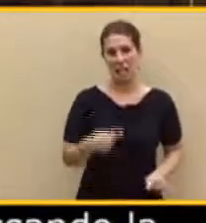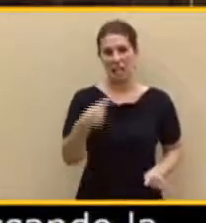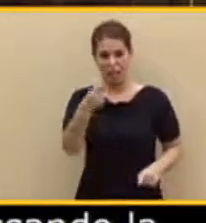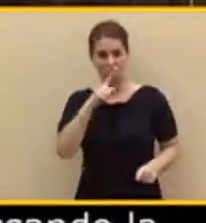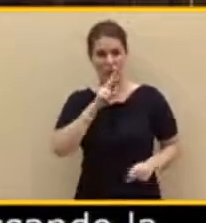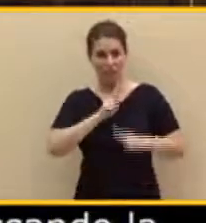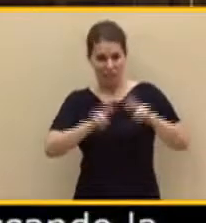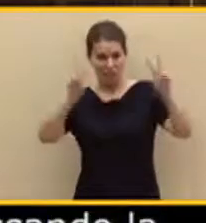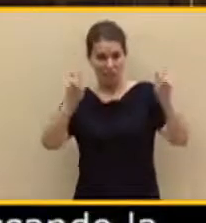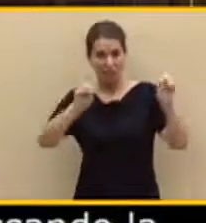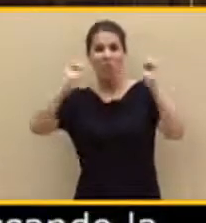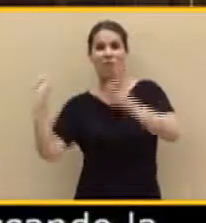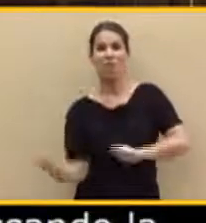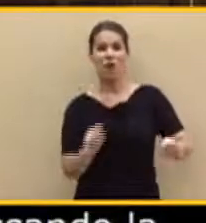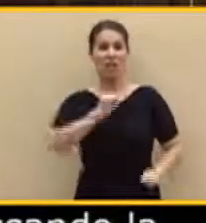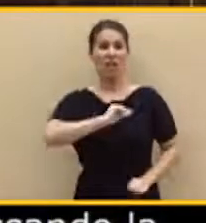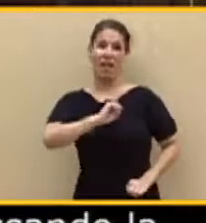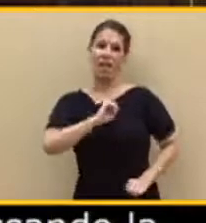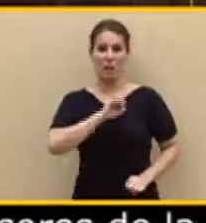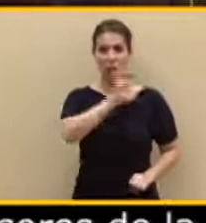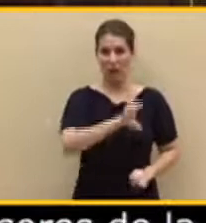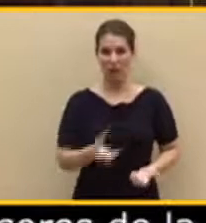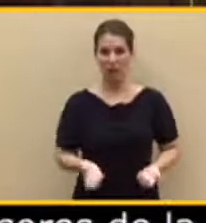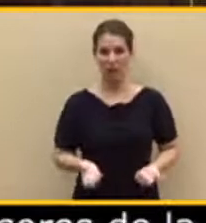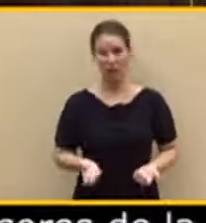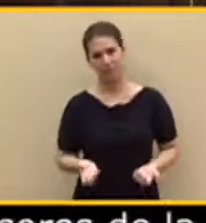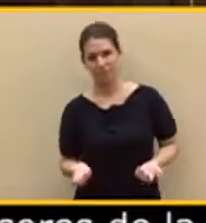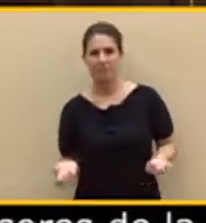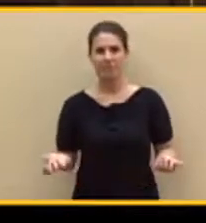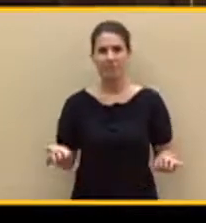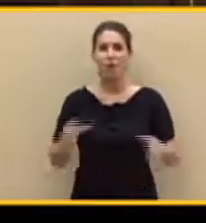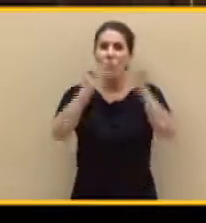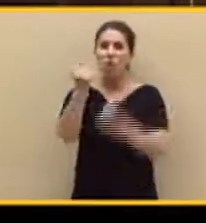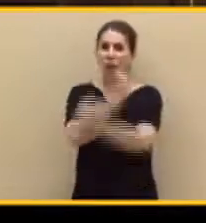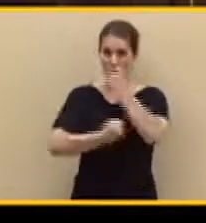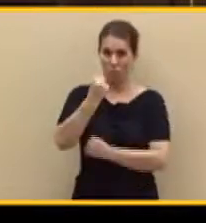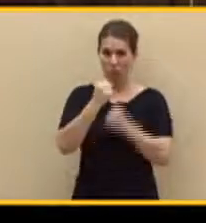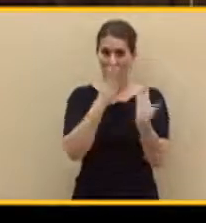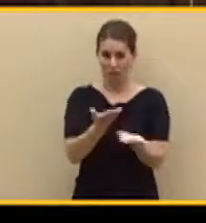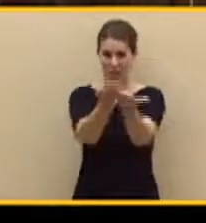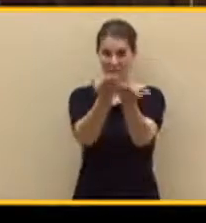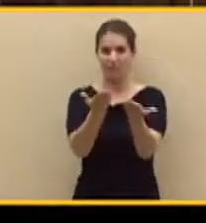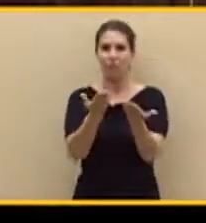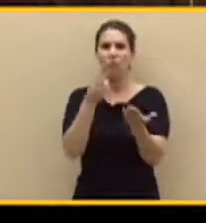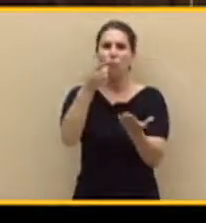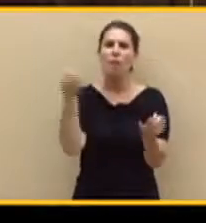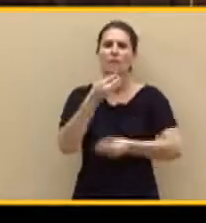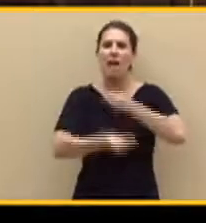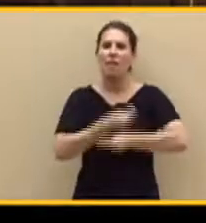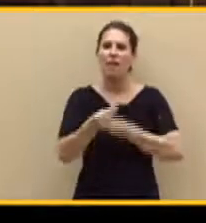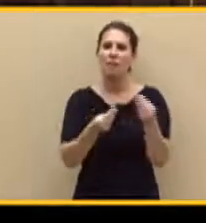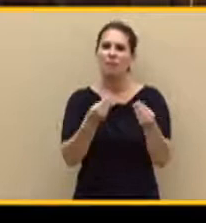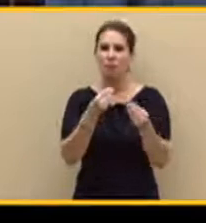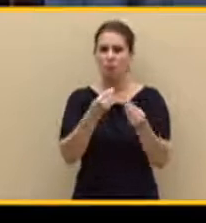Partido Popular. Y miren, para mantener este modelo económico extractivo, ustedes han tenido que actuar en contra del interés